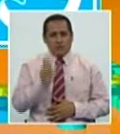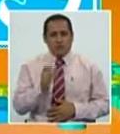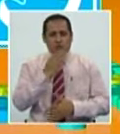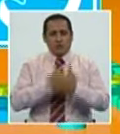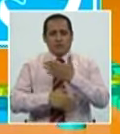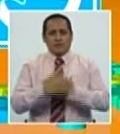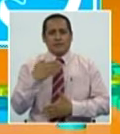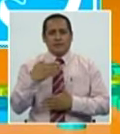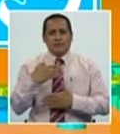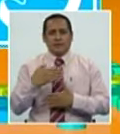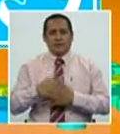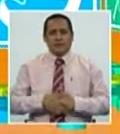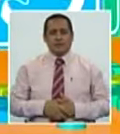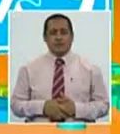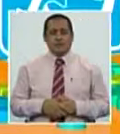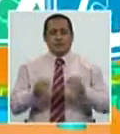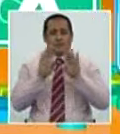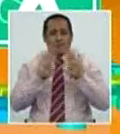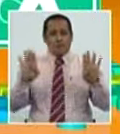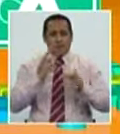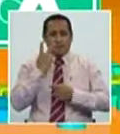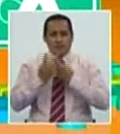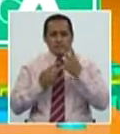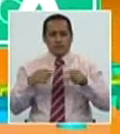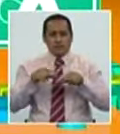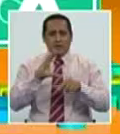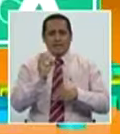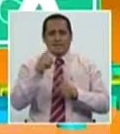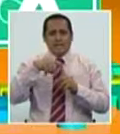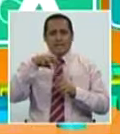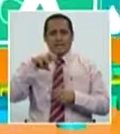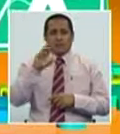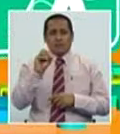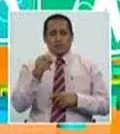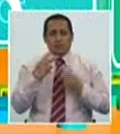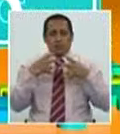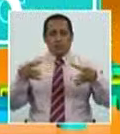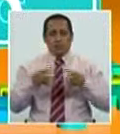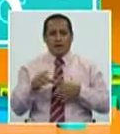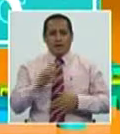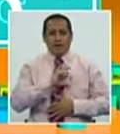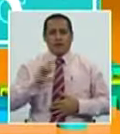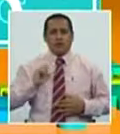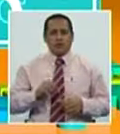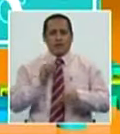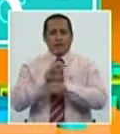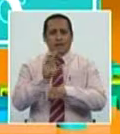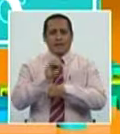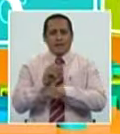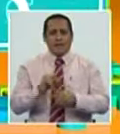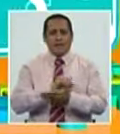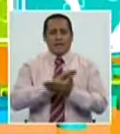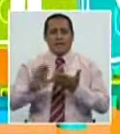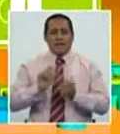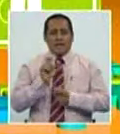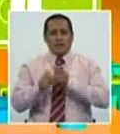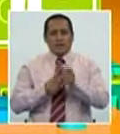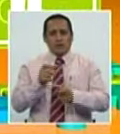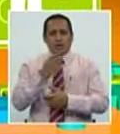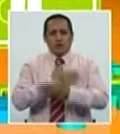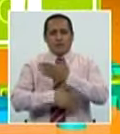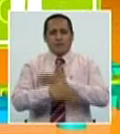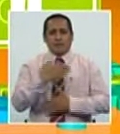a la persona con discapacidad. Sin Barreras visitó el CEDPRO Alcides Salomón Zorrilla, donde se capacita